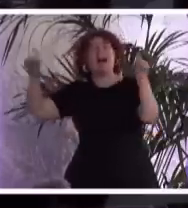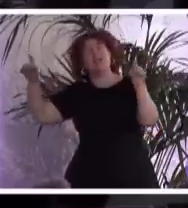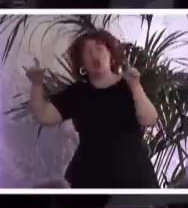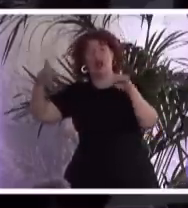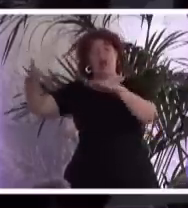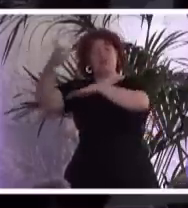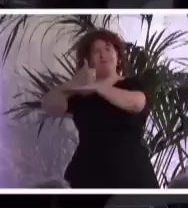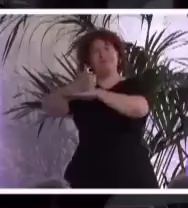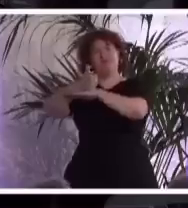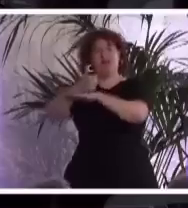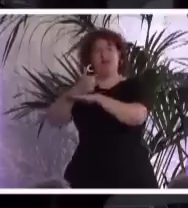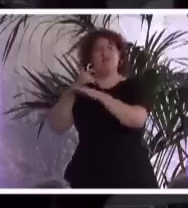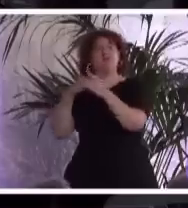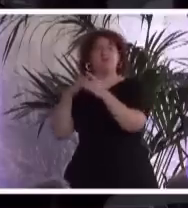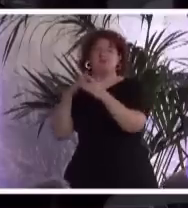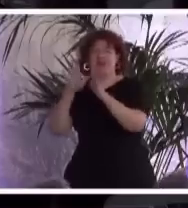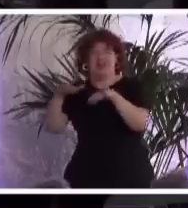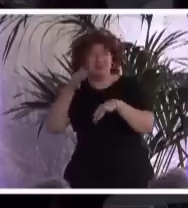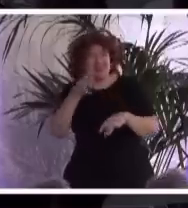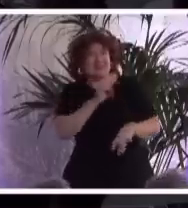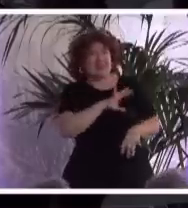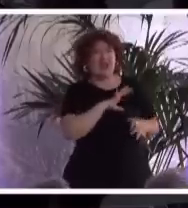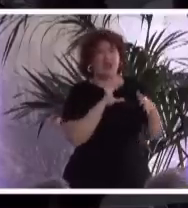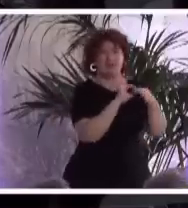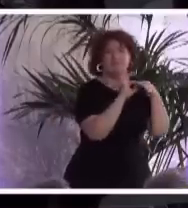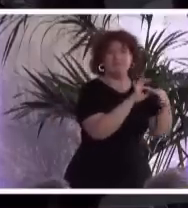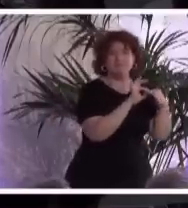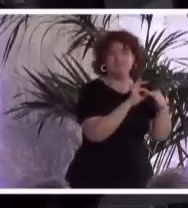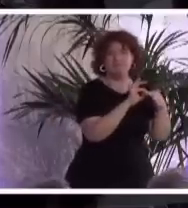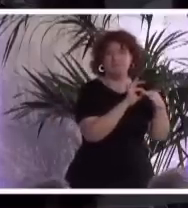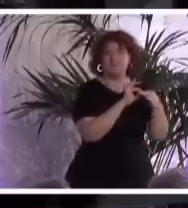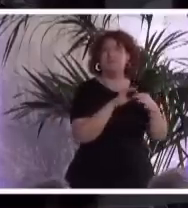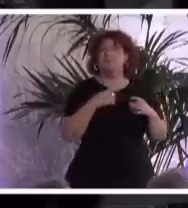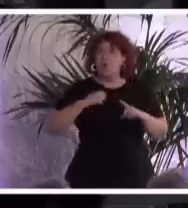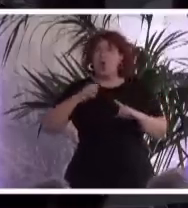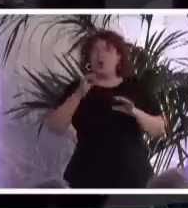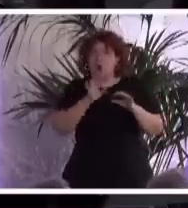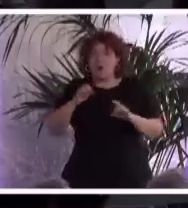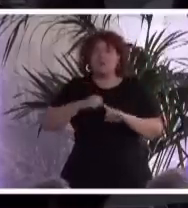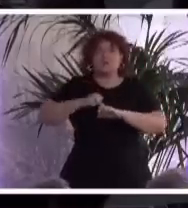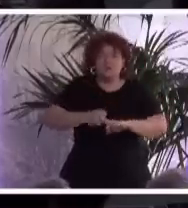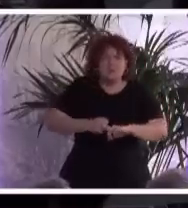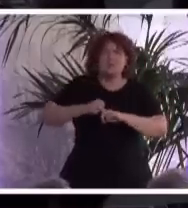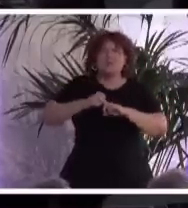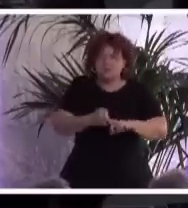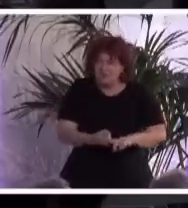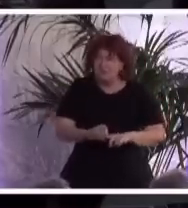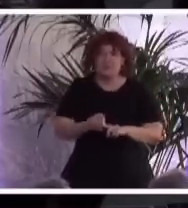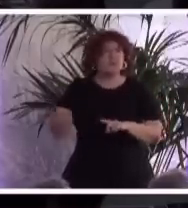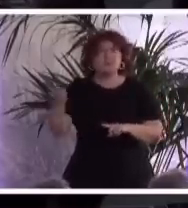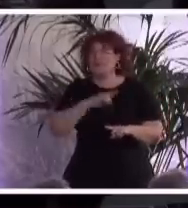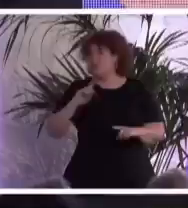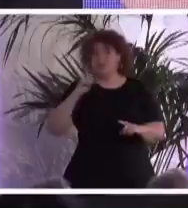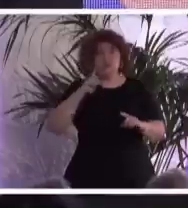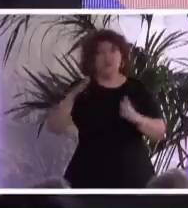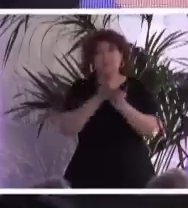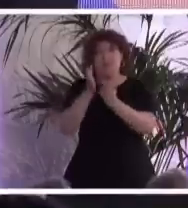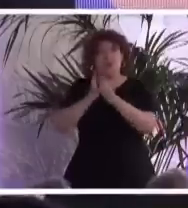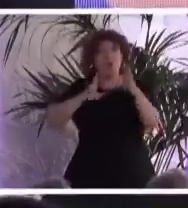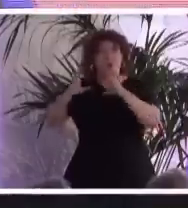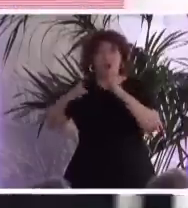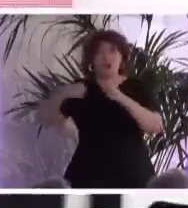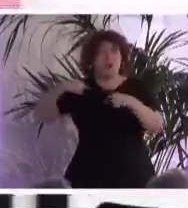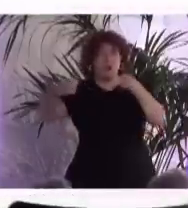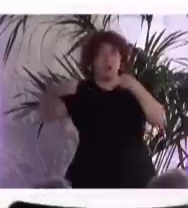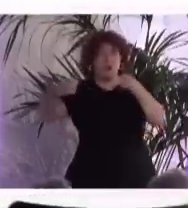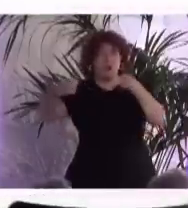más cerca de los sindicatos si podemos no hubiera apretado hasta el final recibiendo toda la violencia mediática de